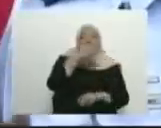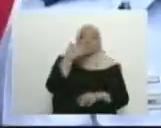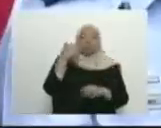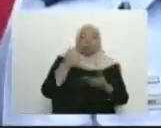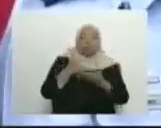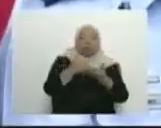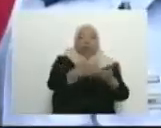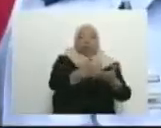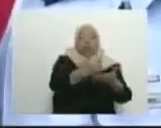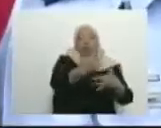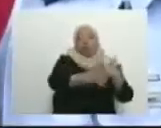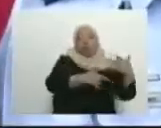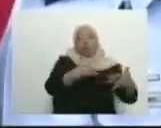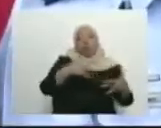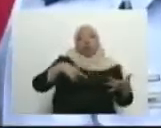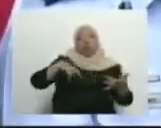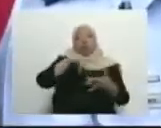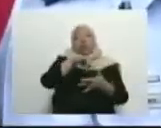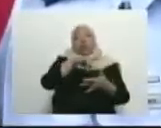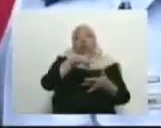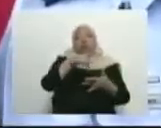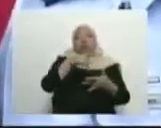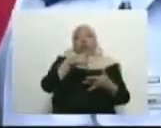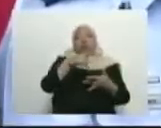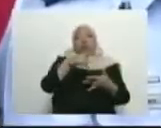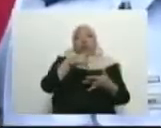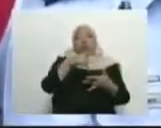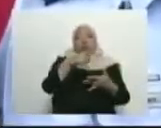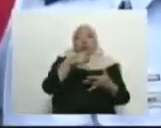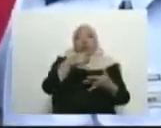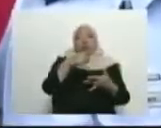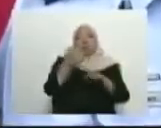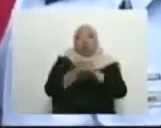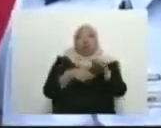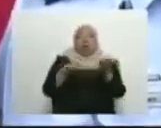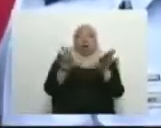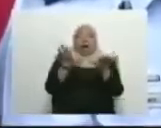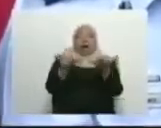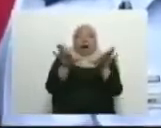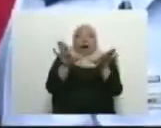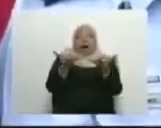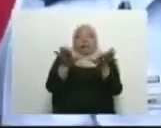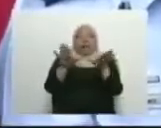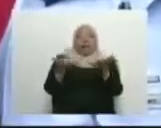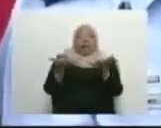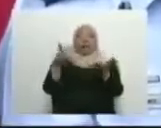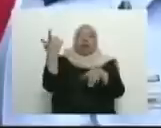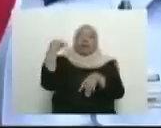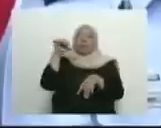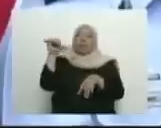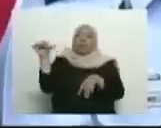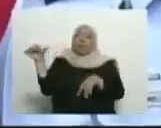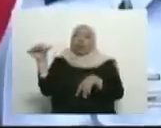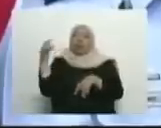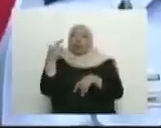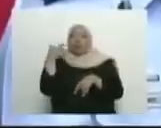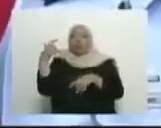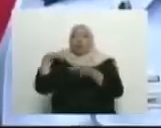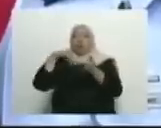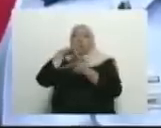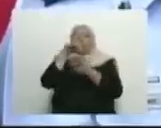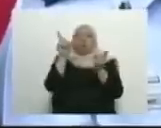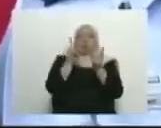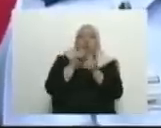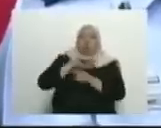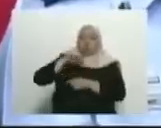contribuyen, pues, a accidentes aéreos, es precisamente la ingesta de aves, ¿no? Casualmente la semana pasada un avión pequeño